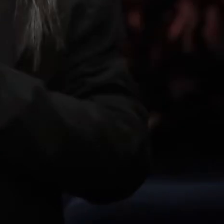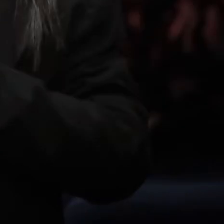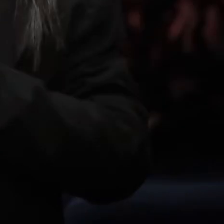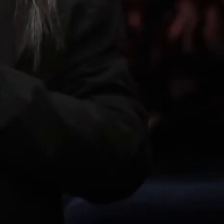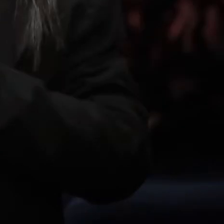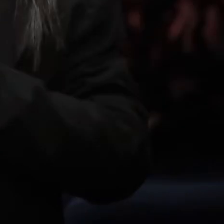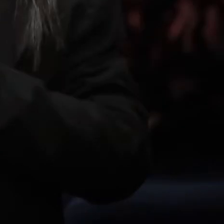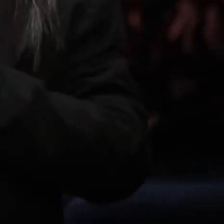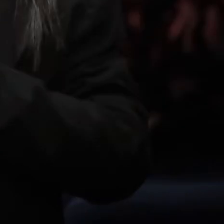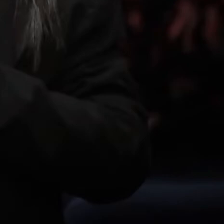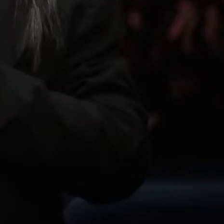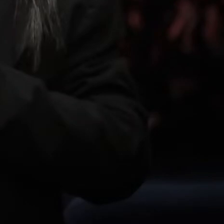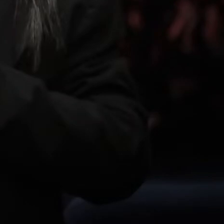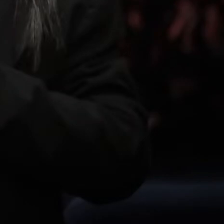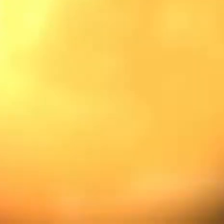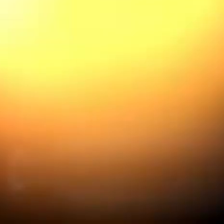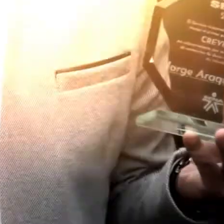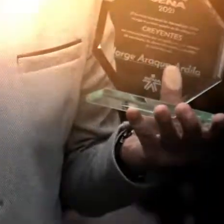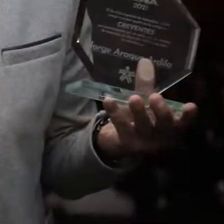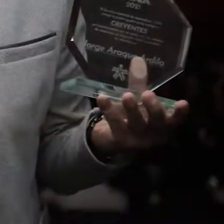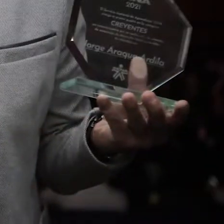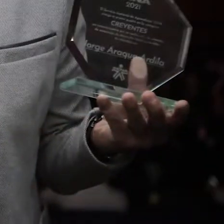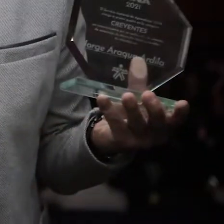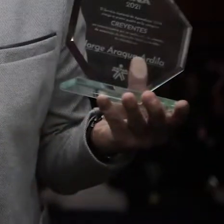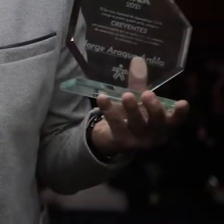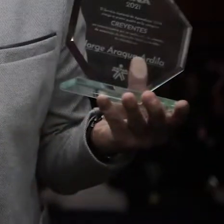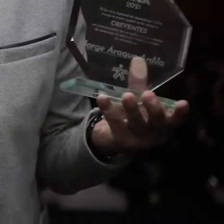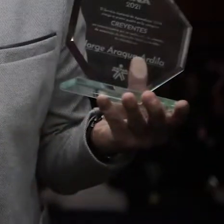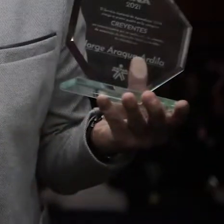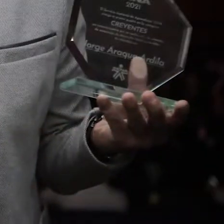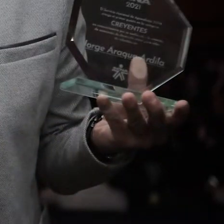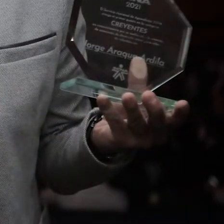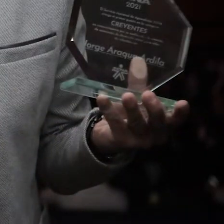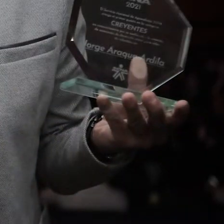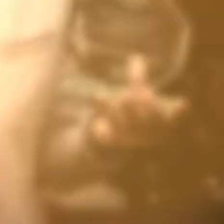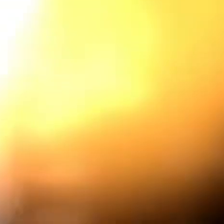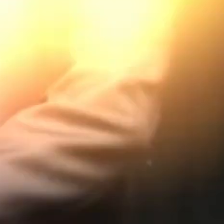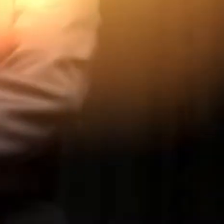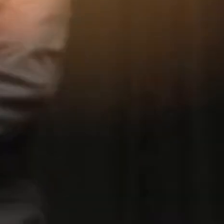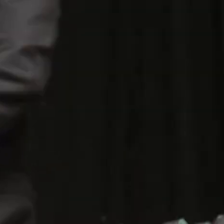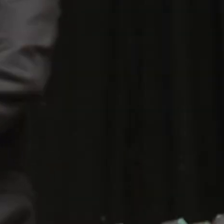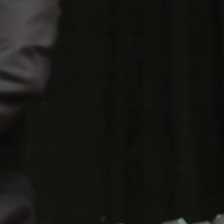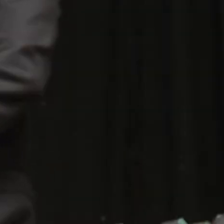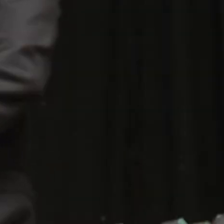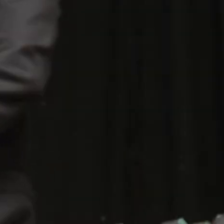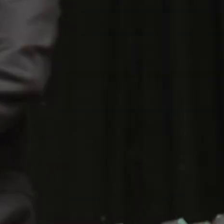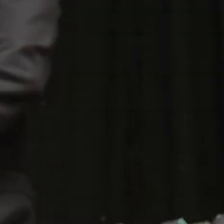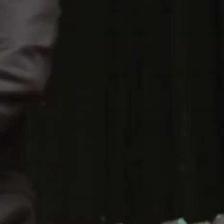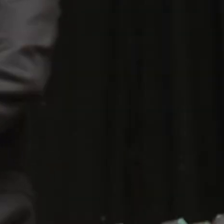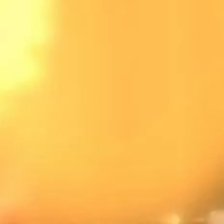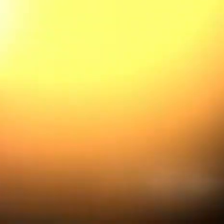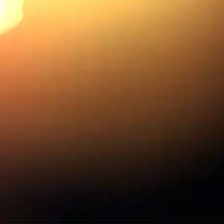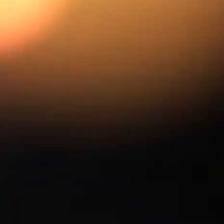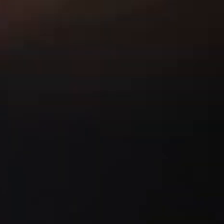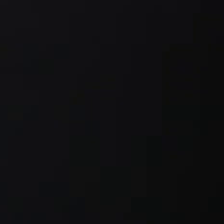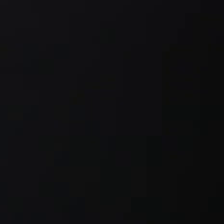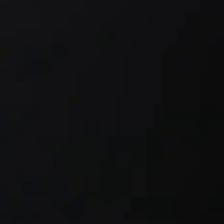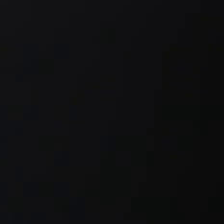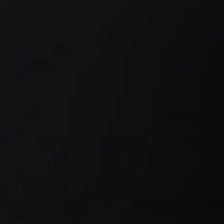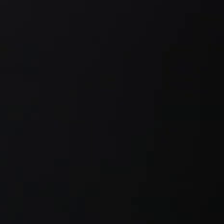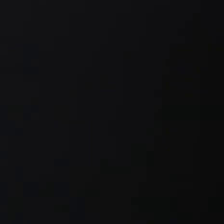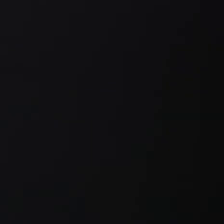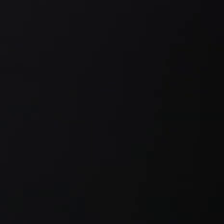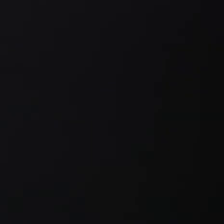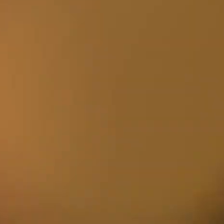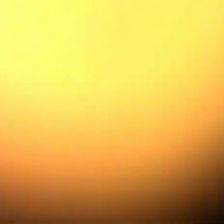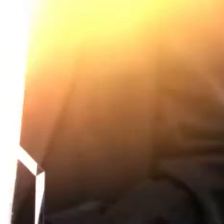del Pacífico a los Llanos, soy talento Sena representando. Son 10 categorías de premiación. Ven, demuestra con tu